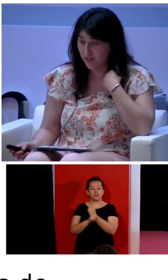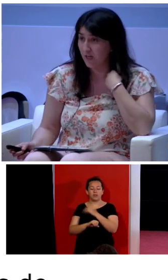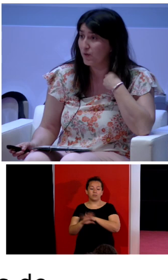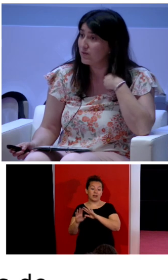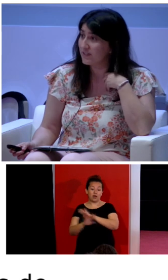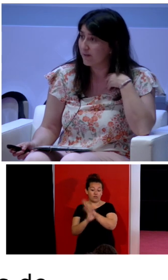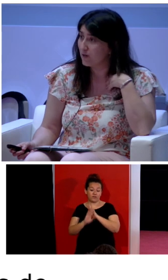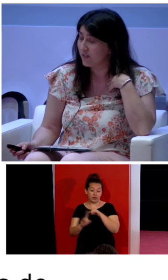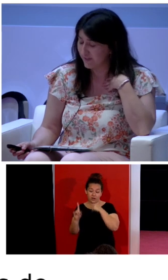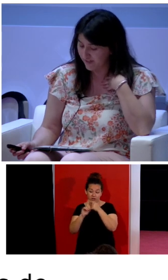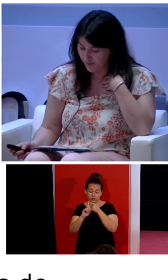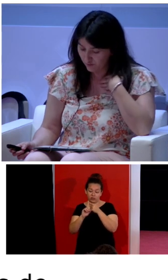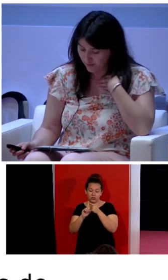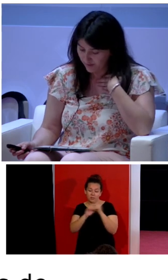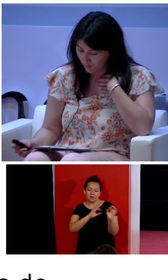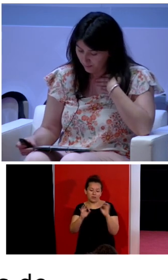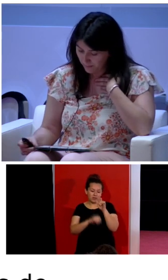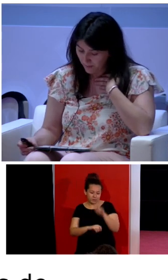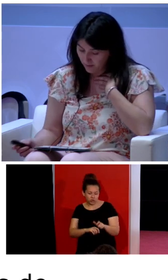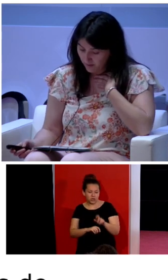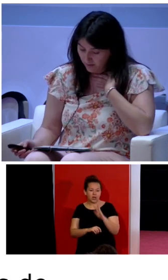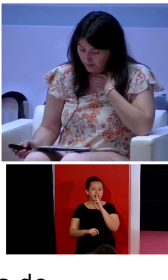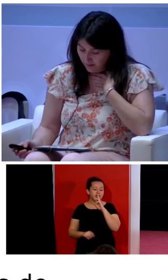persona al puesto de trabajo y el mantenimiento del mismo.